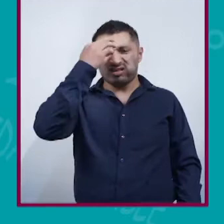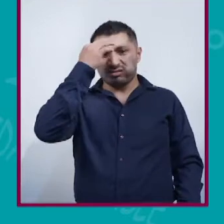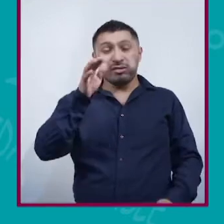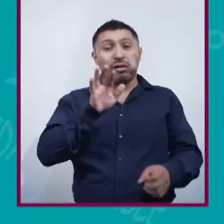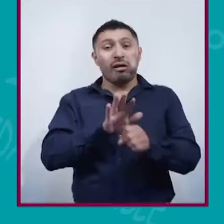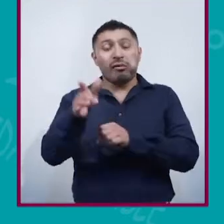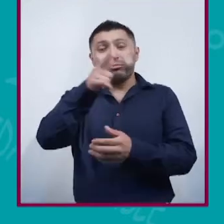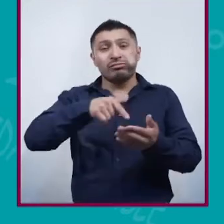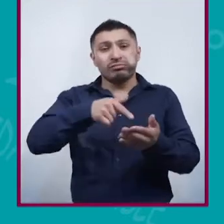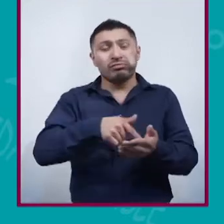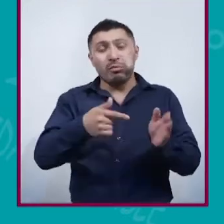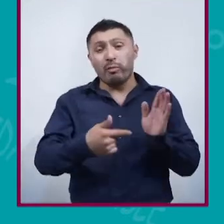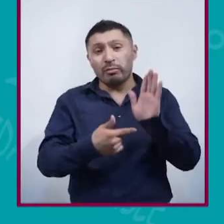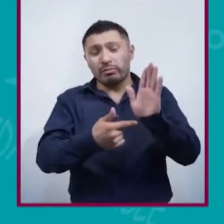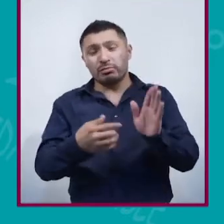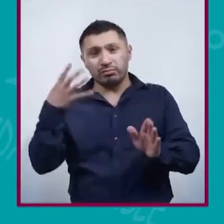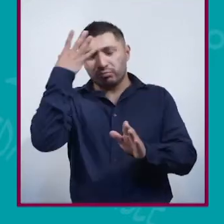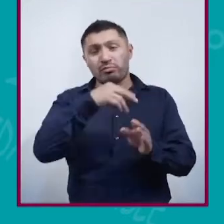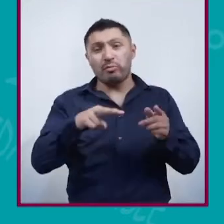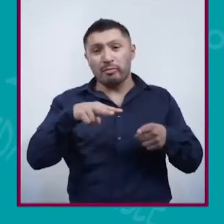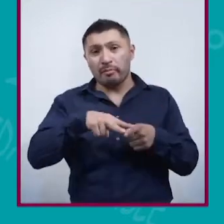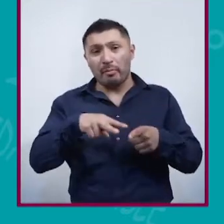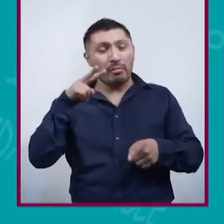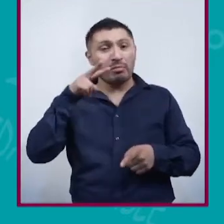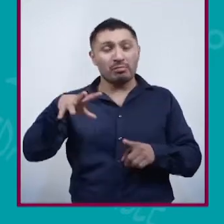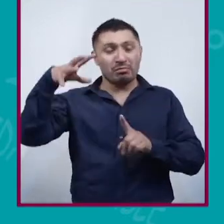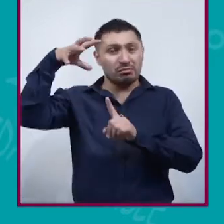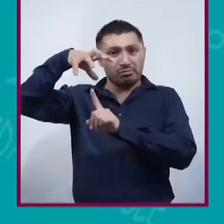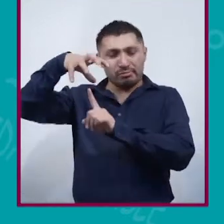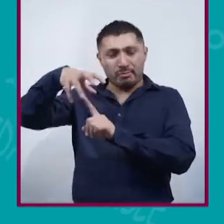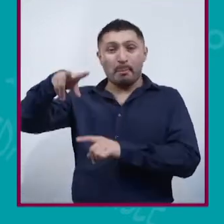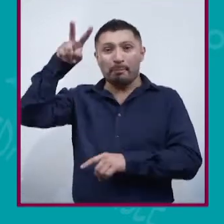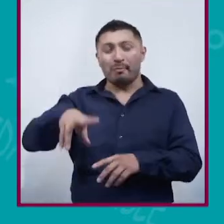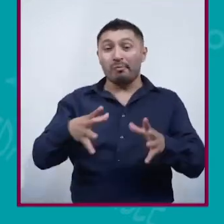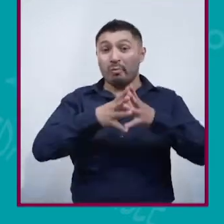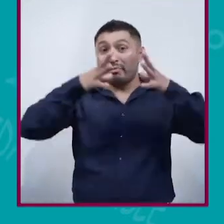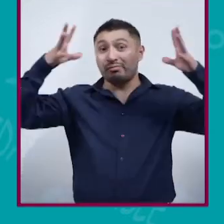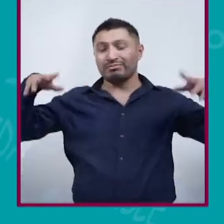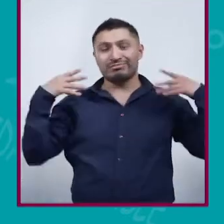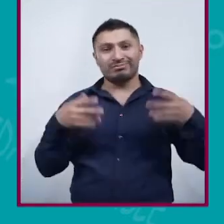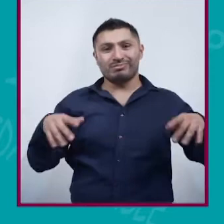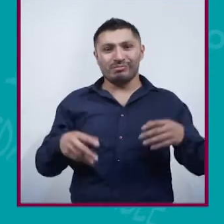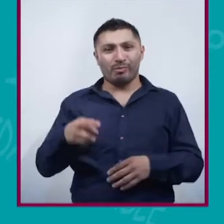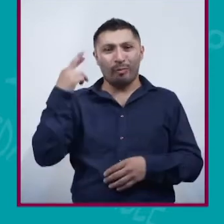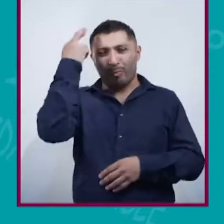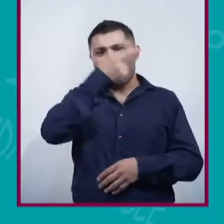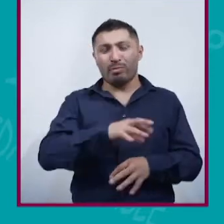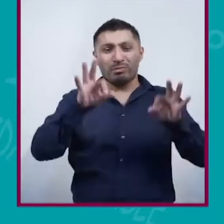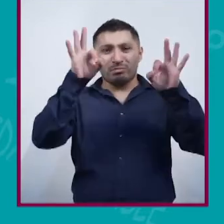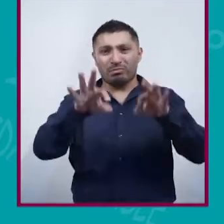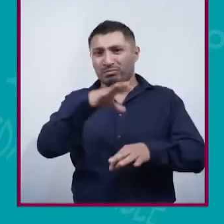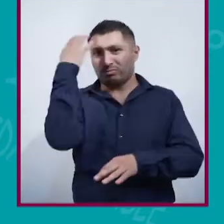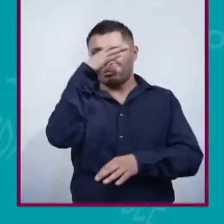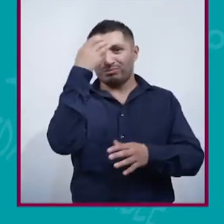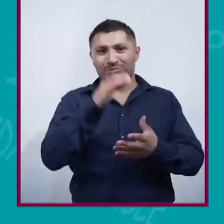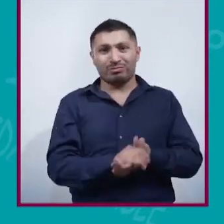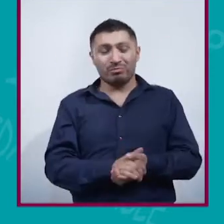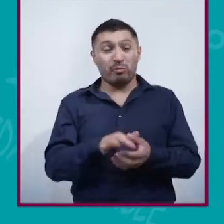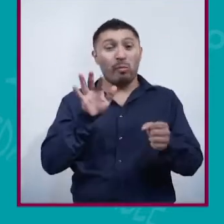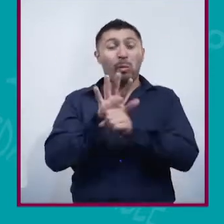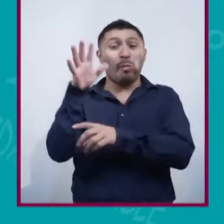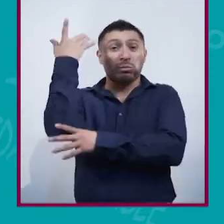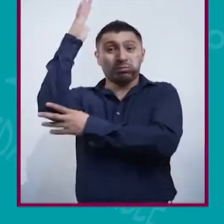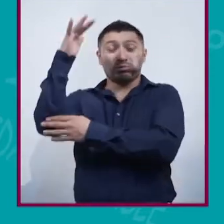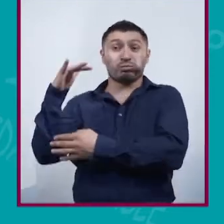¿Reconoces dónde está ubicado este bello parque? Mira su kiosco. ¿Verdad que es grande? Observa bien la fotografía.